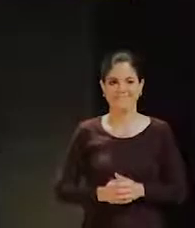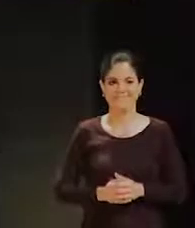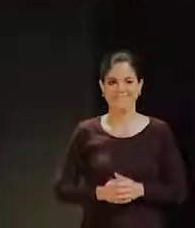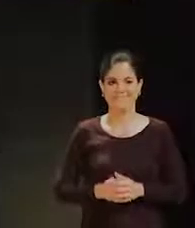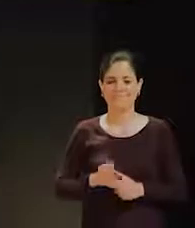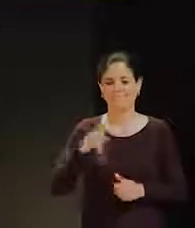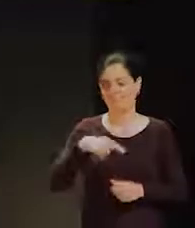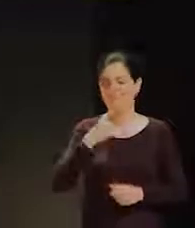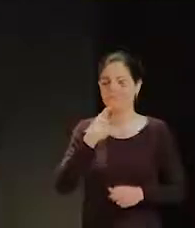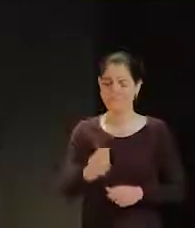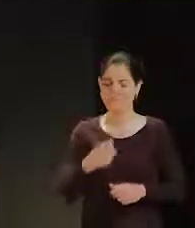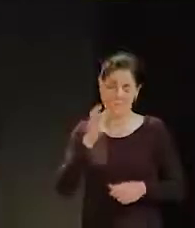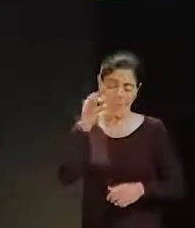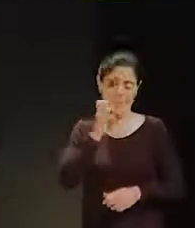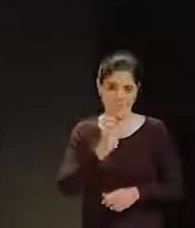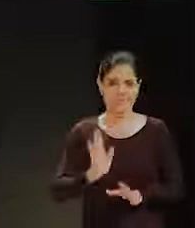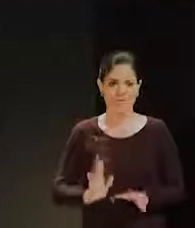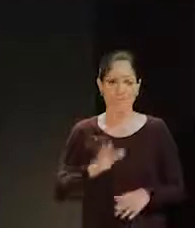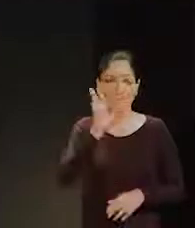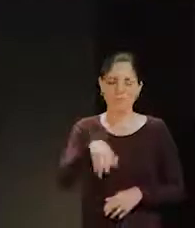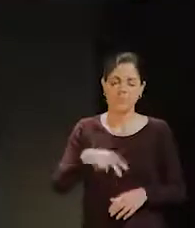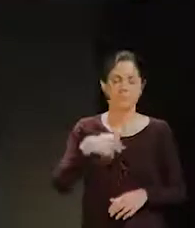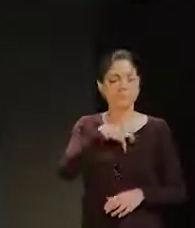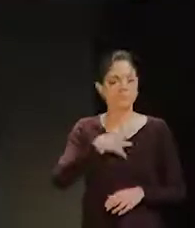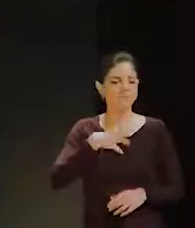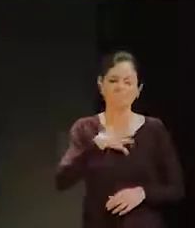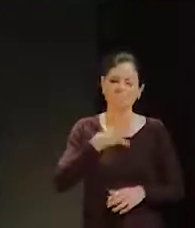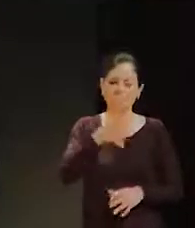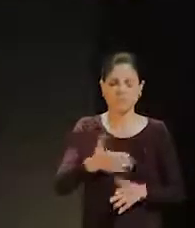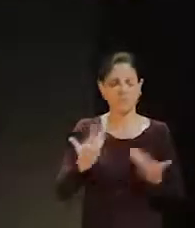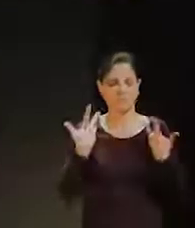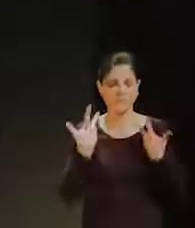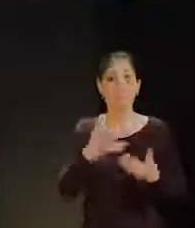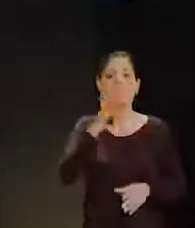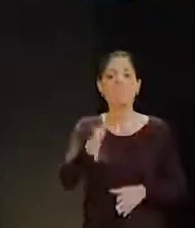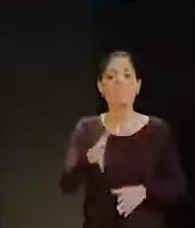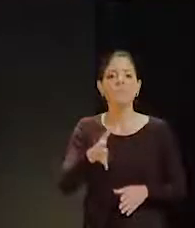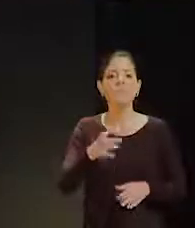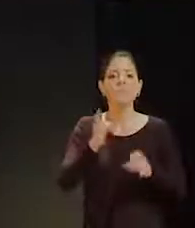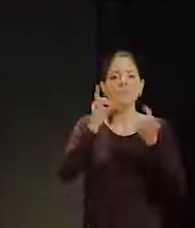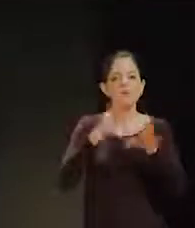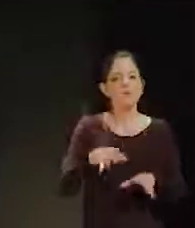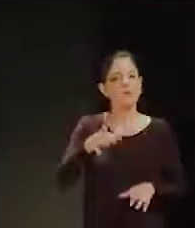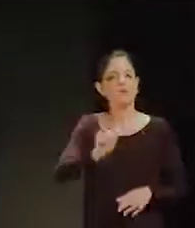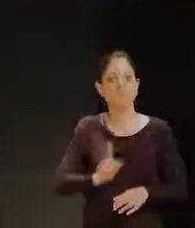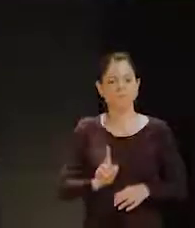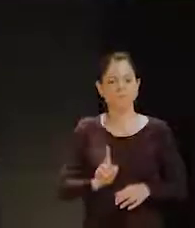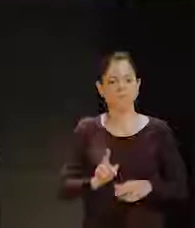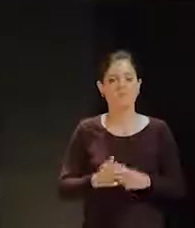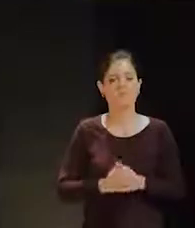en Cuba. En Cuba. Es muy tedioso aquí. Bueno, pero no es igual